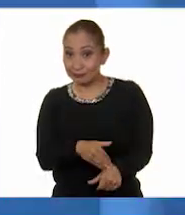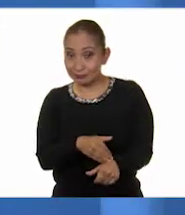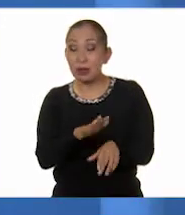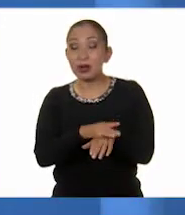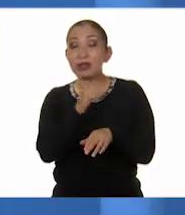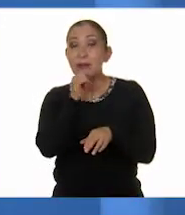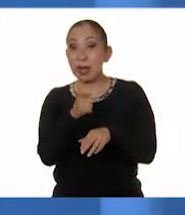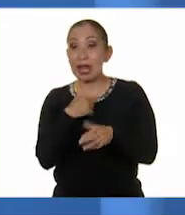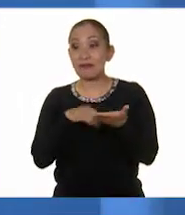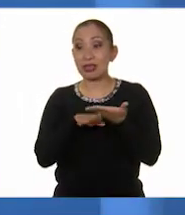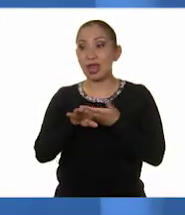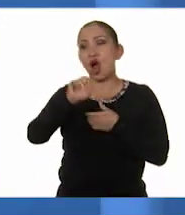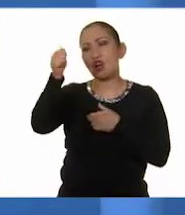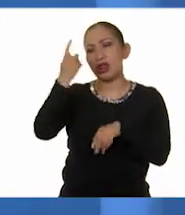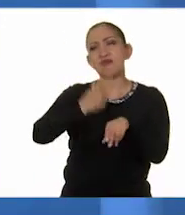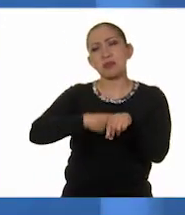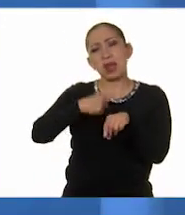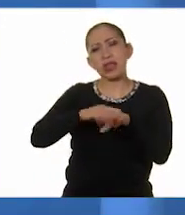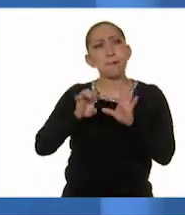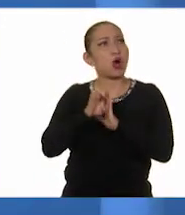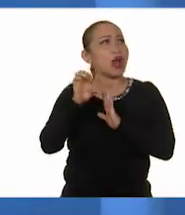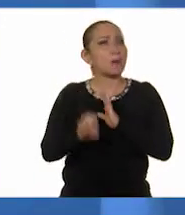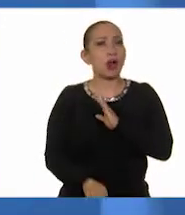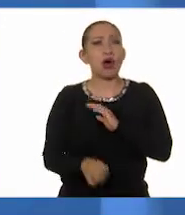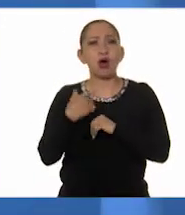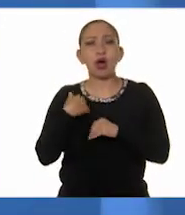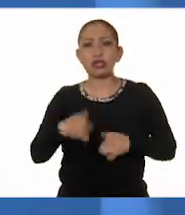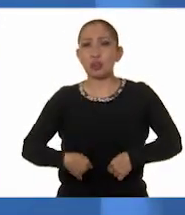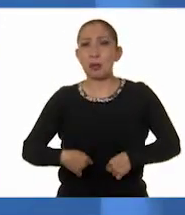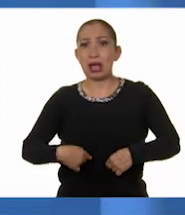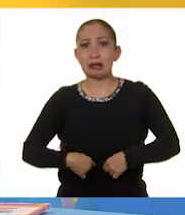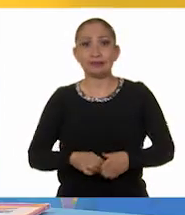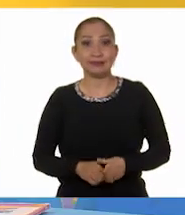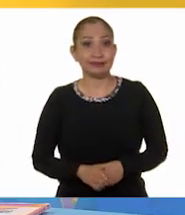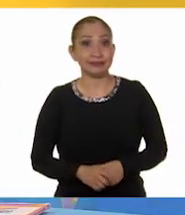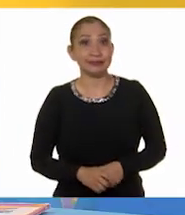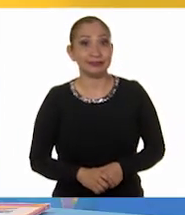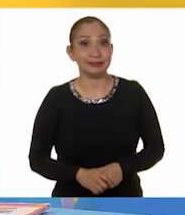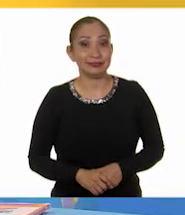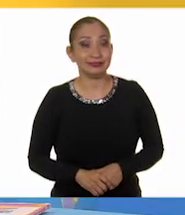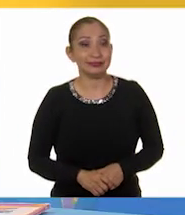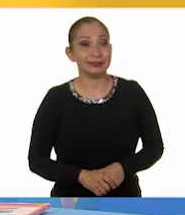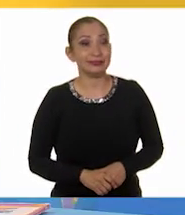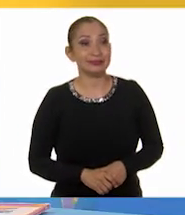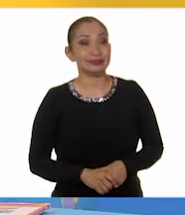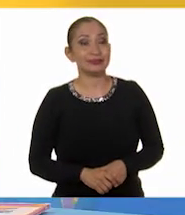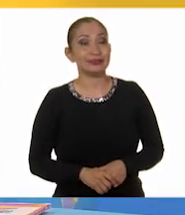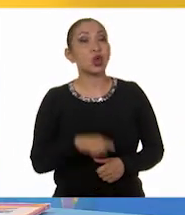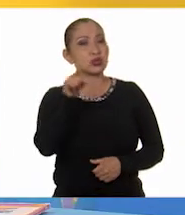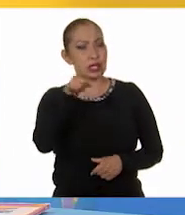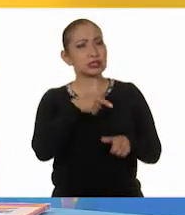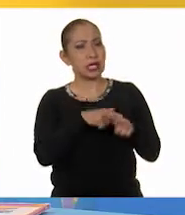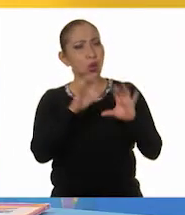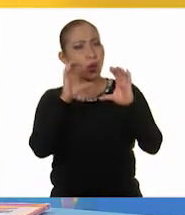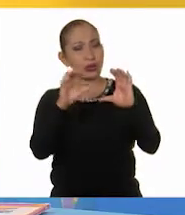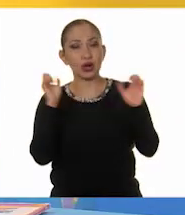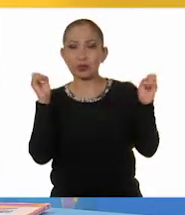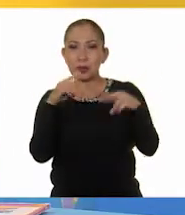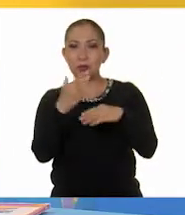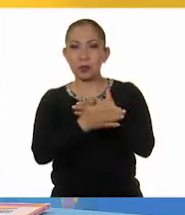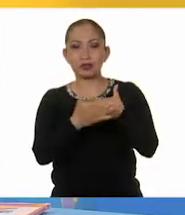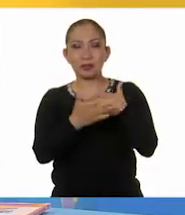también permiten prevenir otras enfermedades, por ejemplo, las estomacales. Bien, pues no dejen de cuidarse. Nos vemos